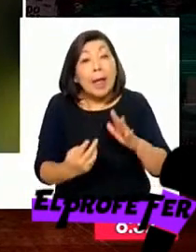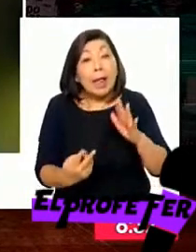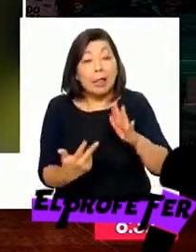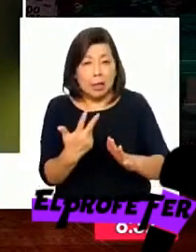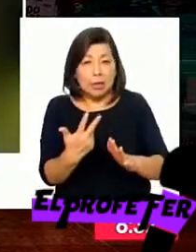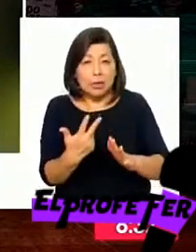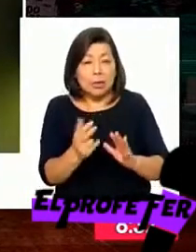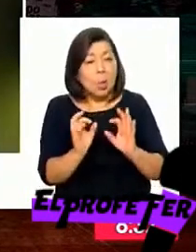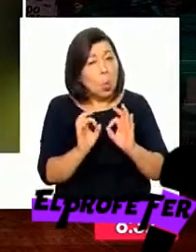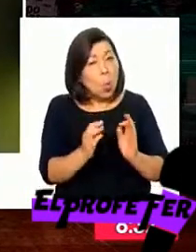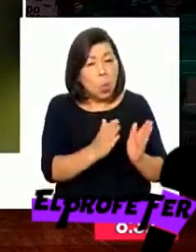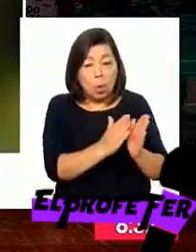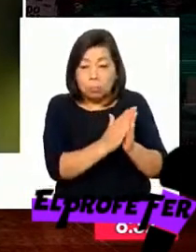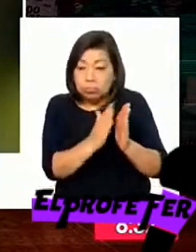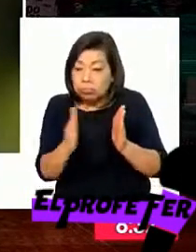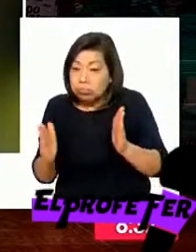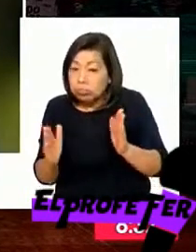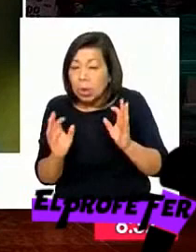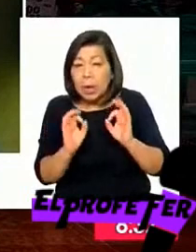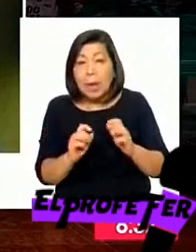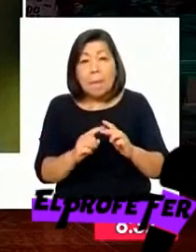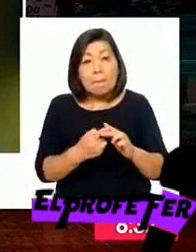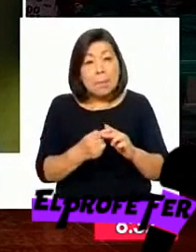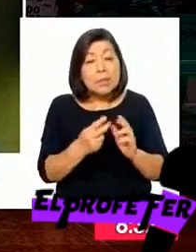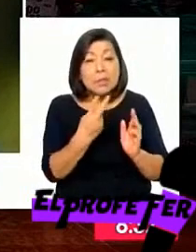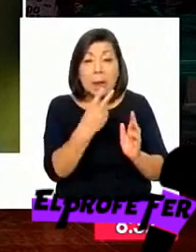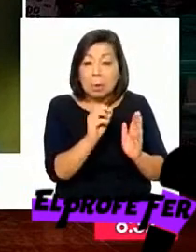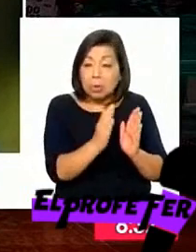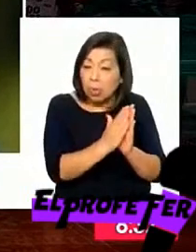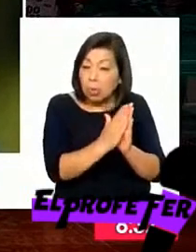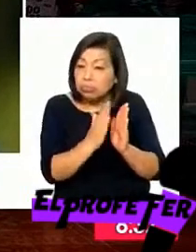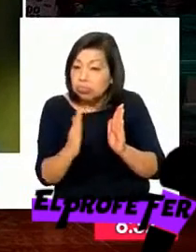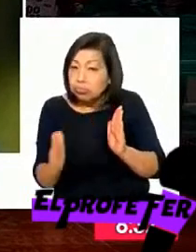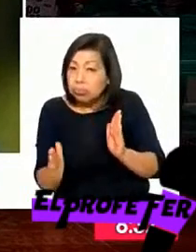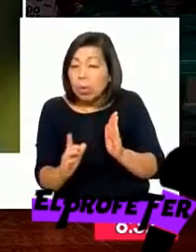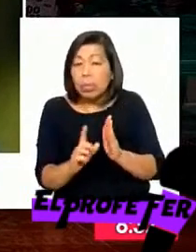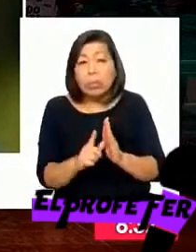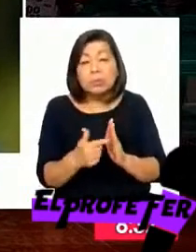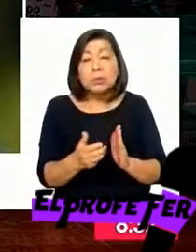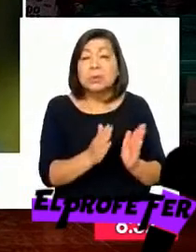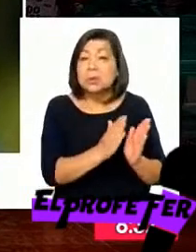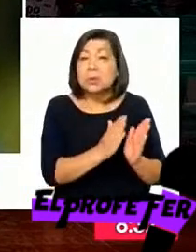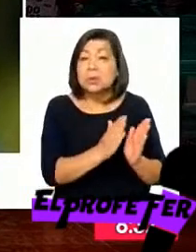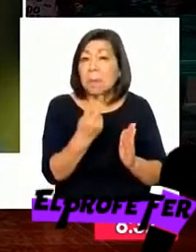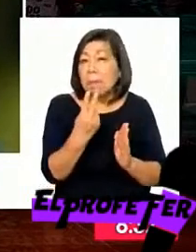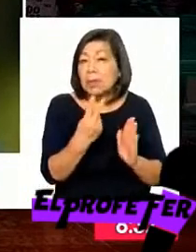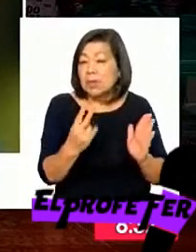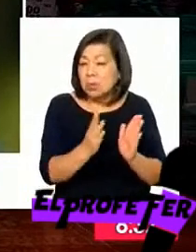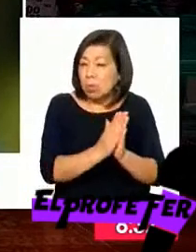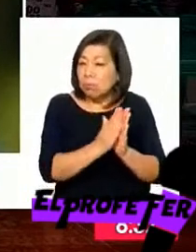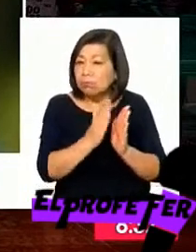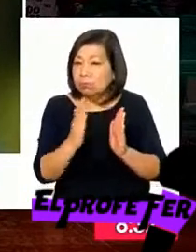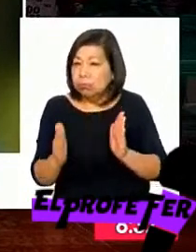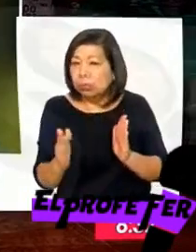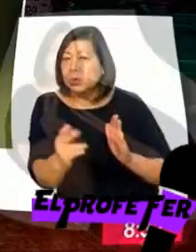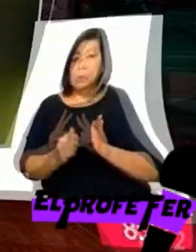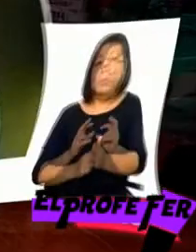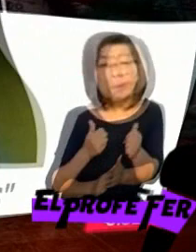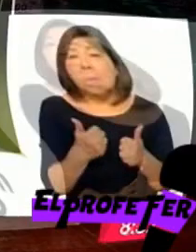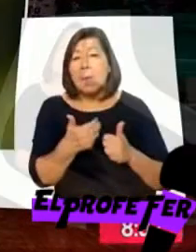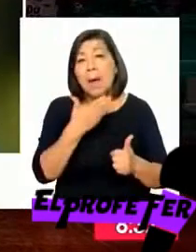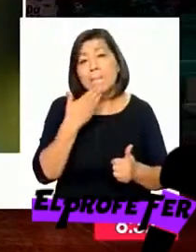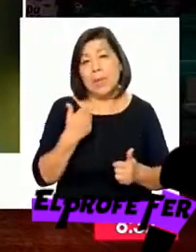13 terminarán como estaba planeado, los que empiezan el 20 terminarán una semana después, los que empiezan el 27, dos semanas